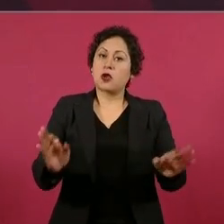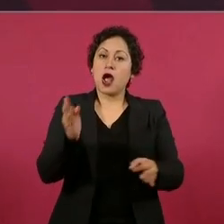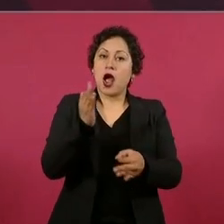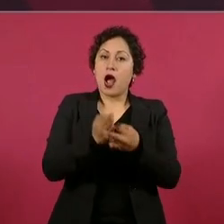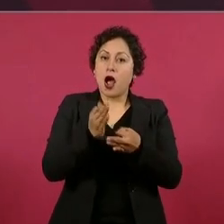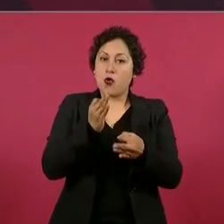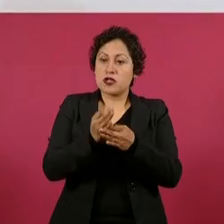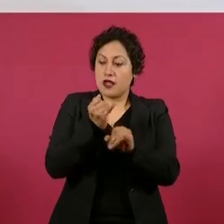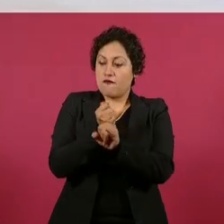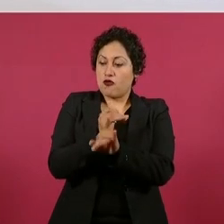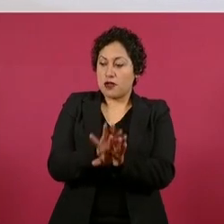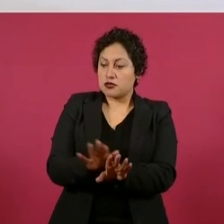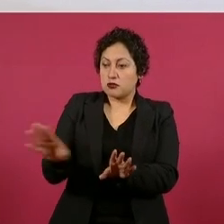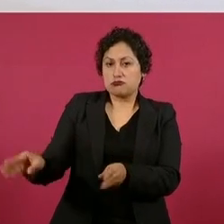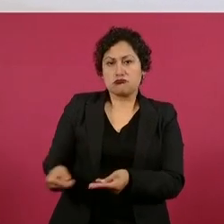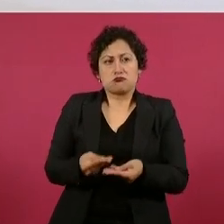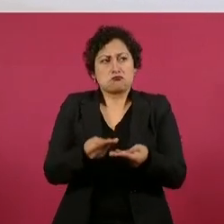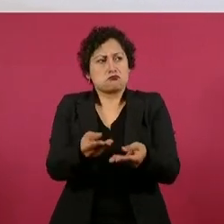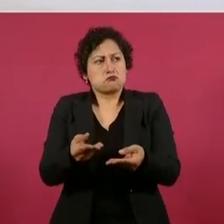tener autoridad moral,